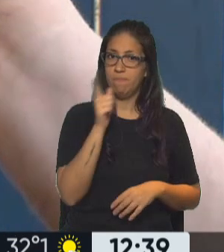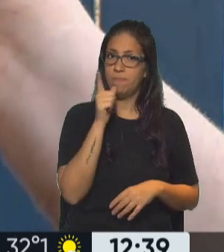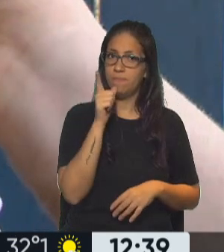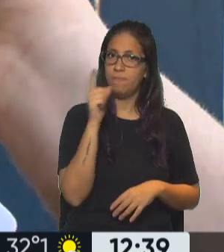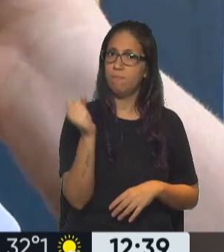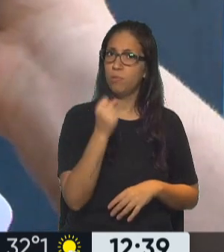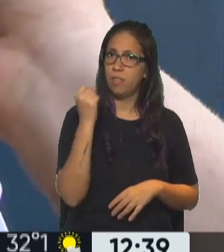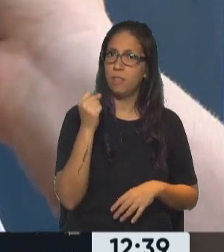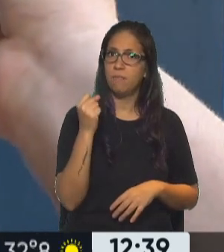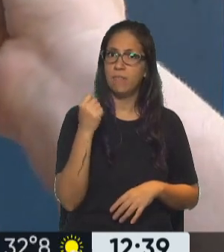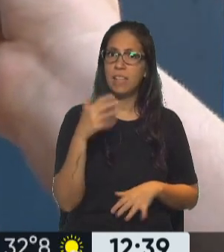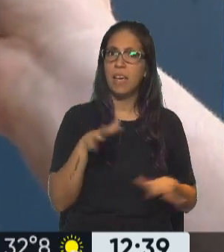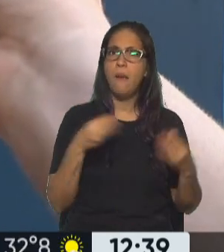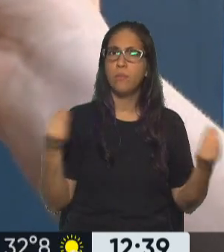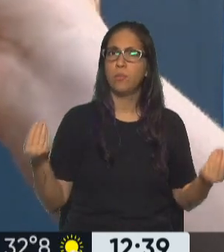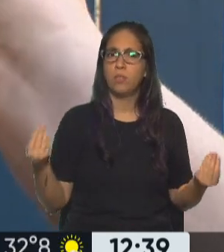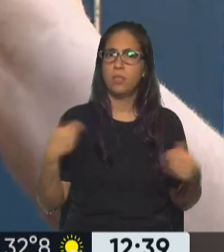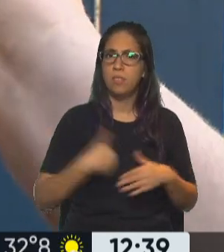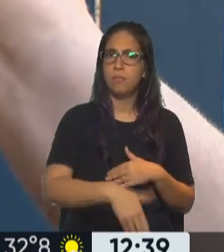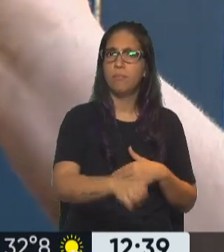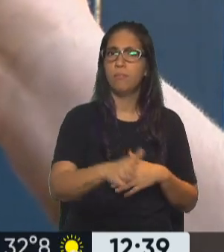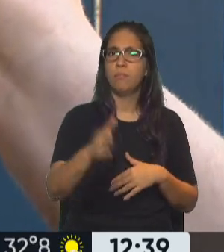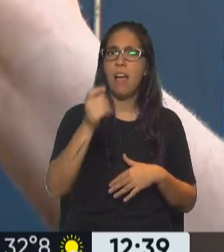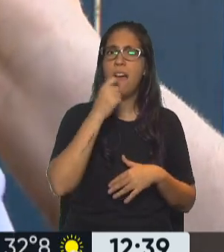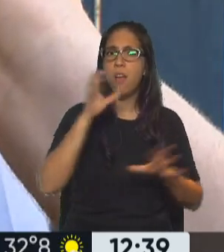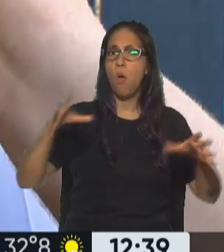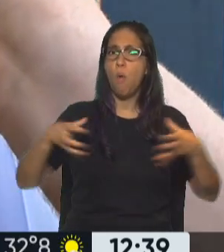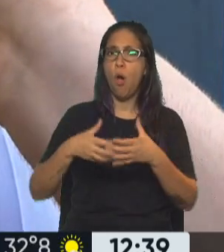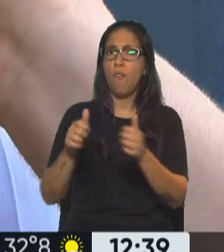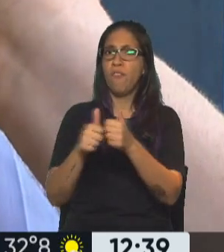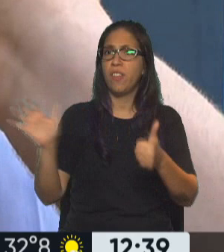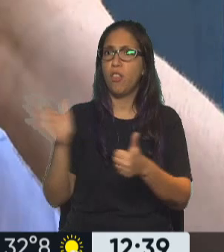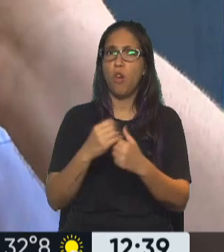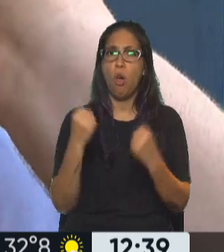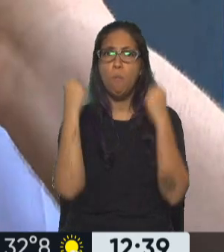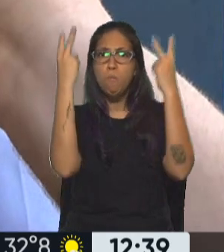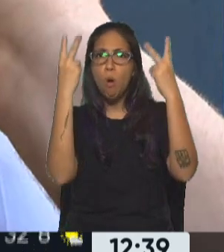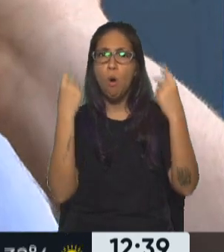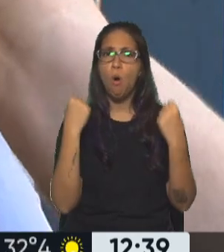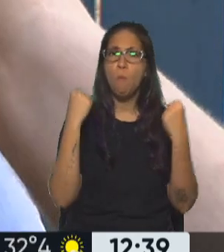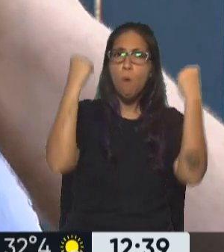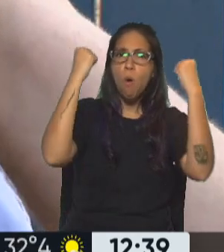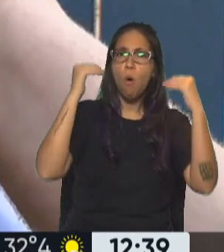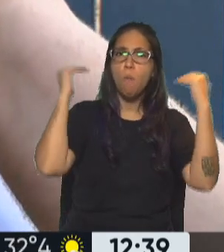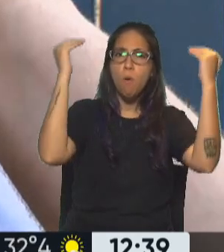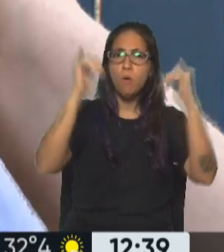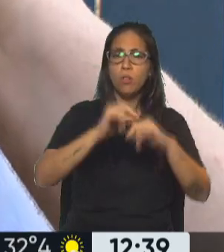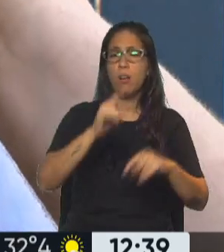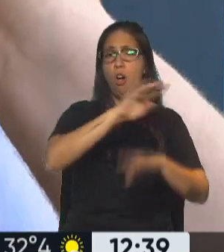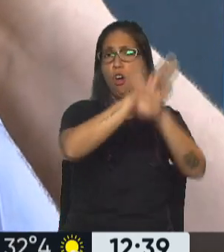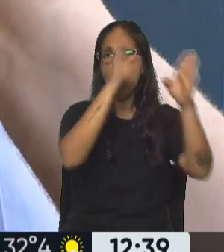Es prácticamente el alzamiento o la desobediencia del bloque del Frente de Todos a lo que resolvió la Corte. La Corte es el tribunal de última